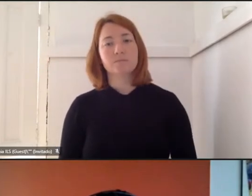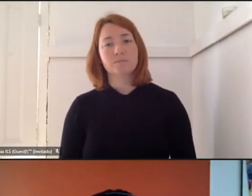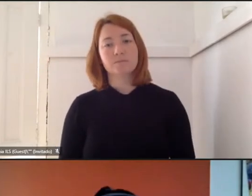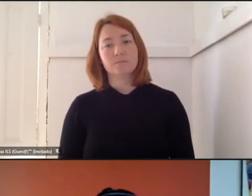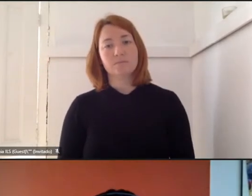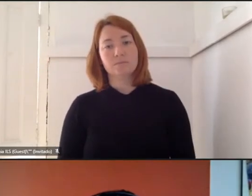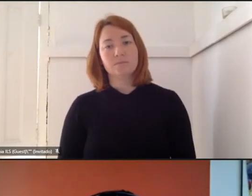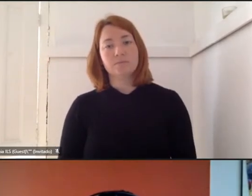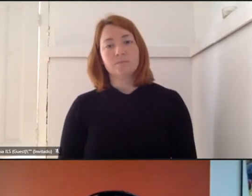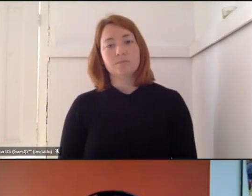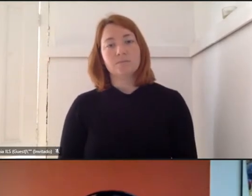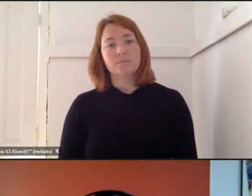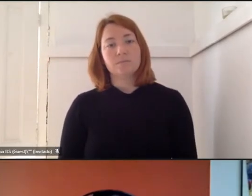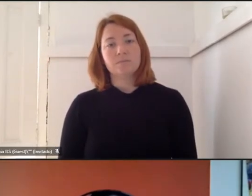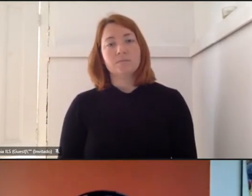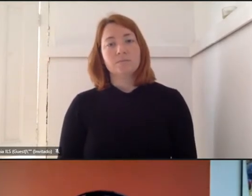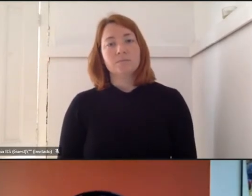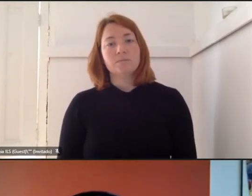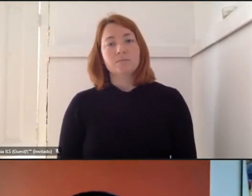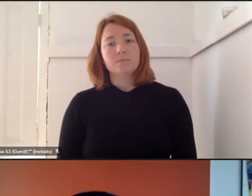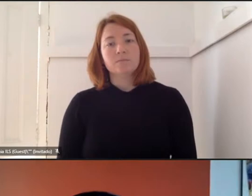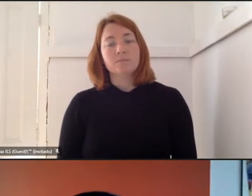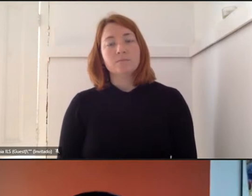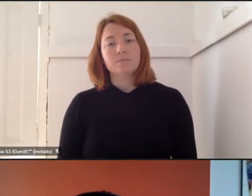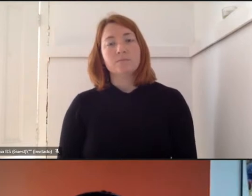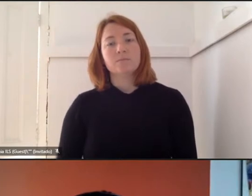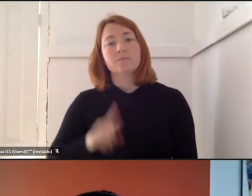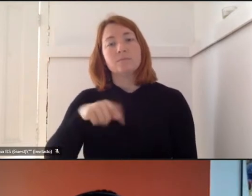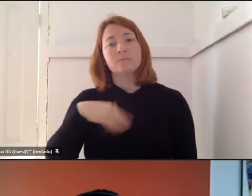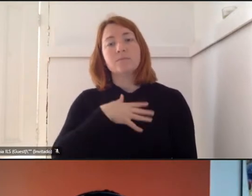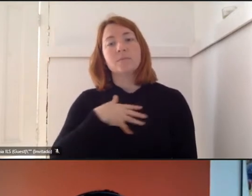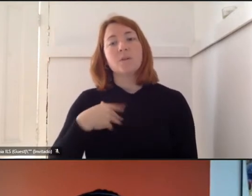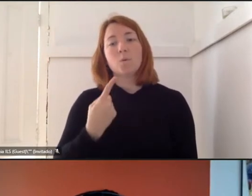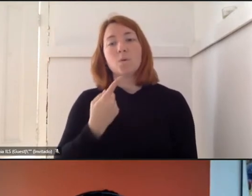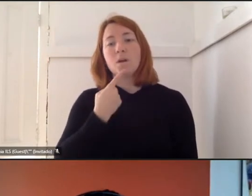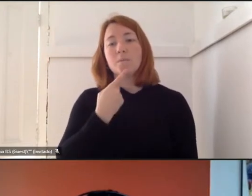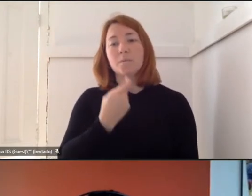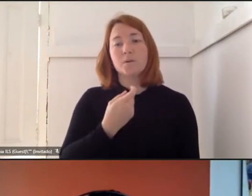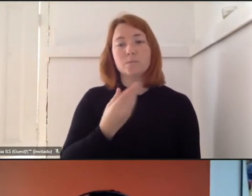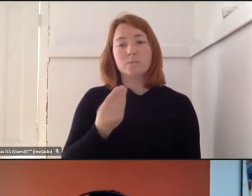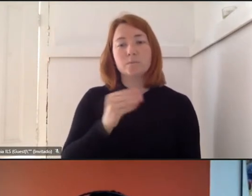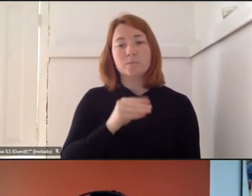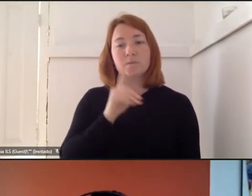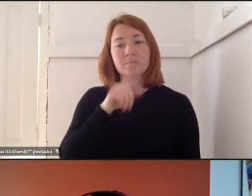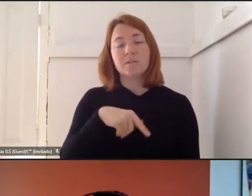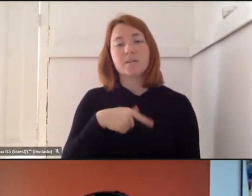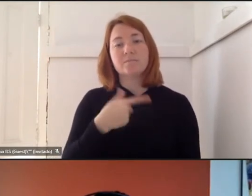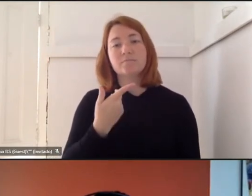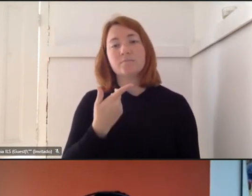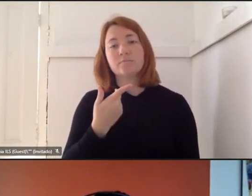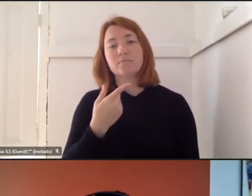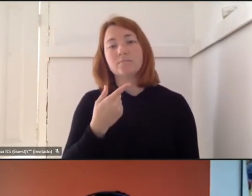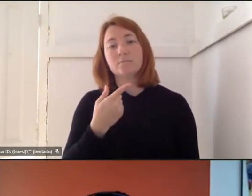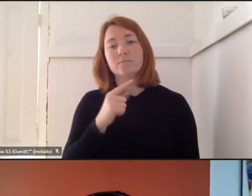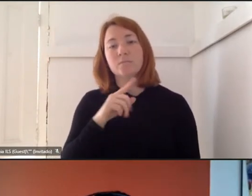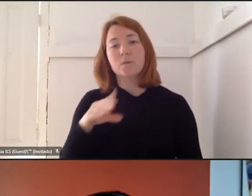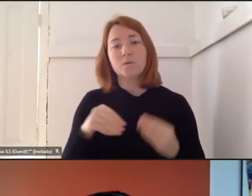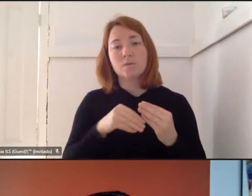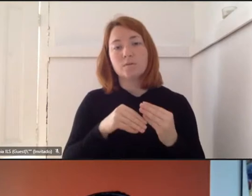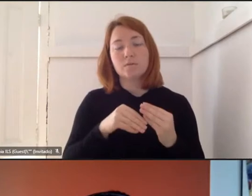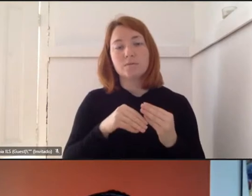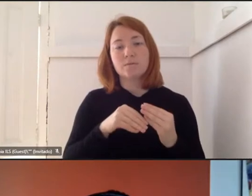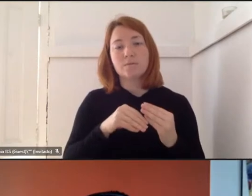no me gustaría finalizar tu intervención sin hacerte una pregunta que además va acompañada por un comentario de una de